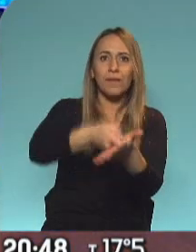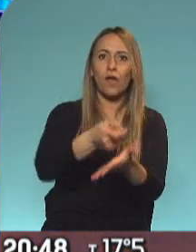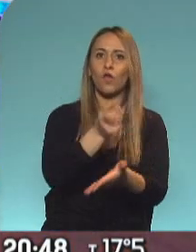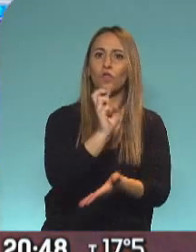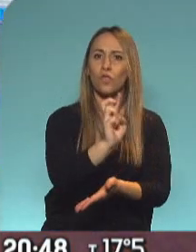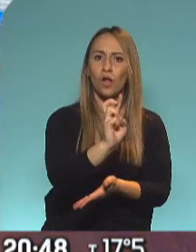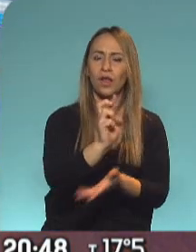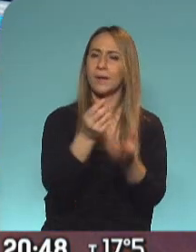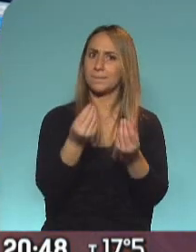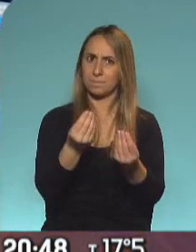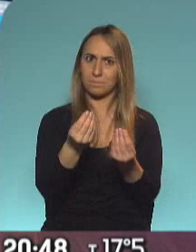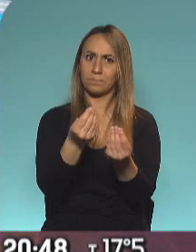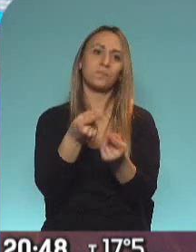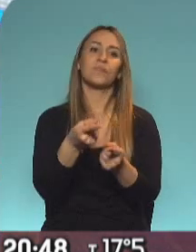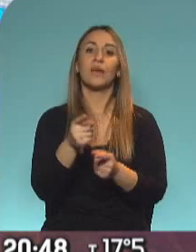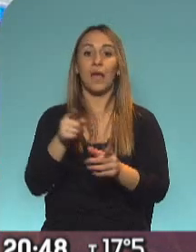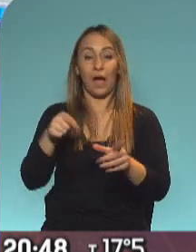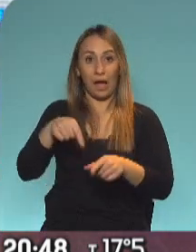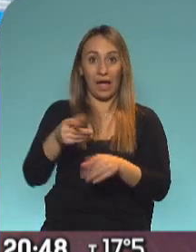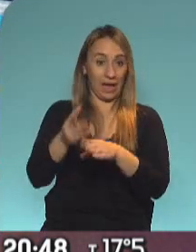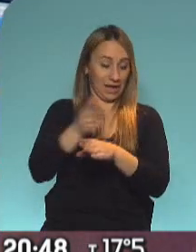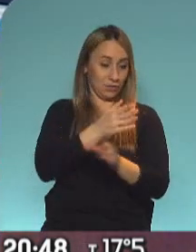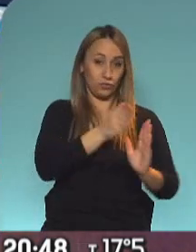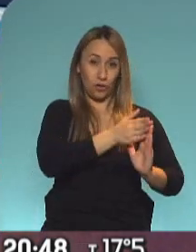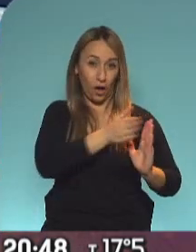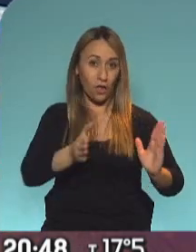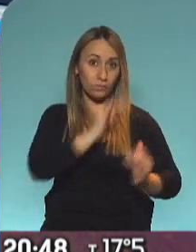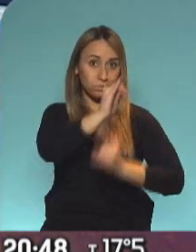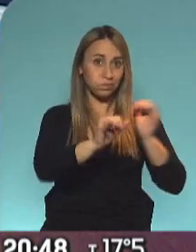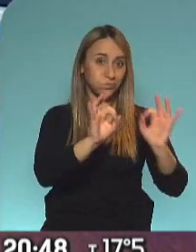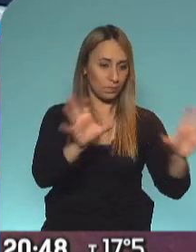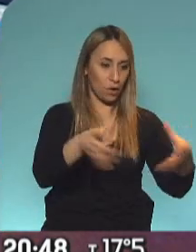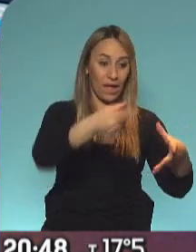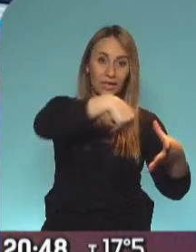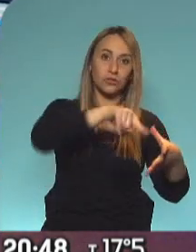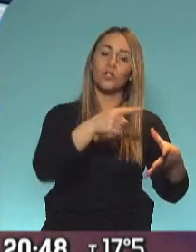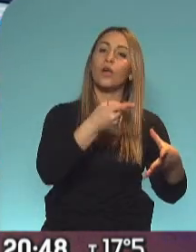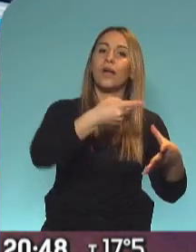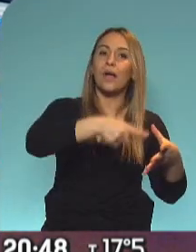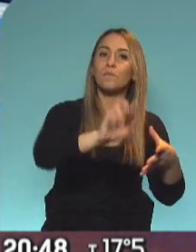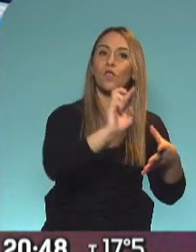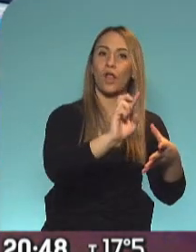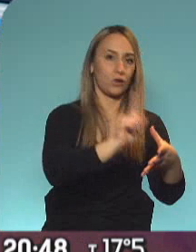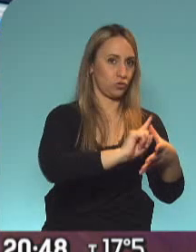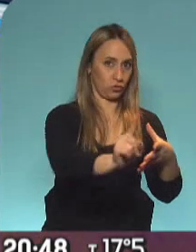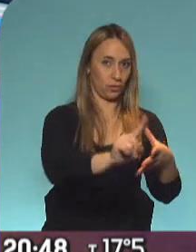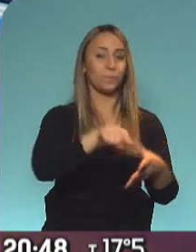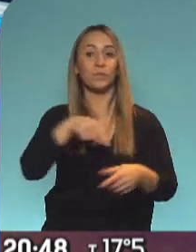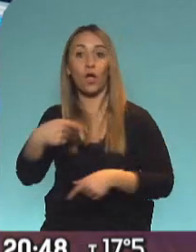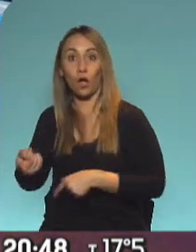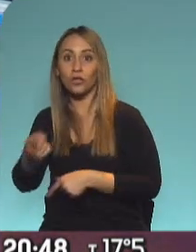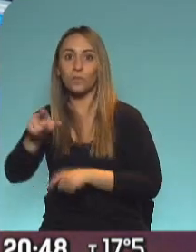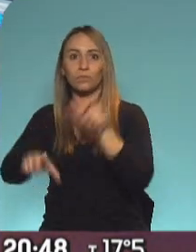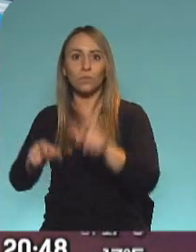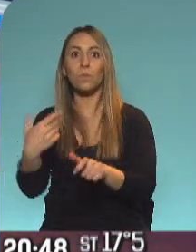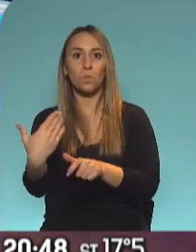Esto es otra cosa. ¿Quiénes sí pueden comprar? Bueno, justamente podés comprar en tarjeta de crédito, pero tenés que tener en cuenta que se te va a consumir